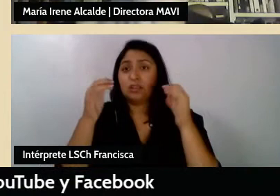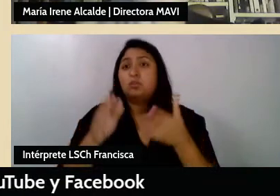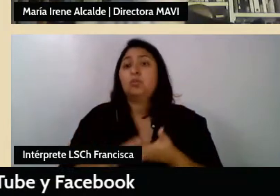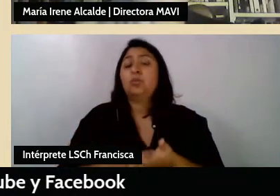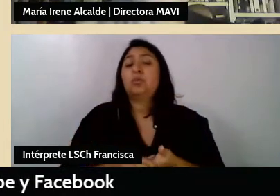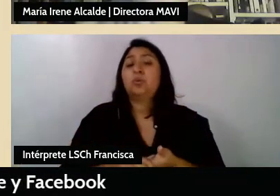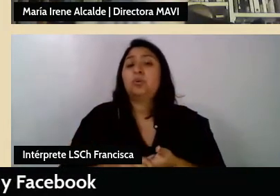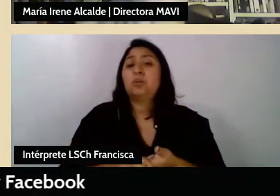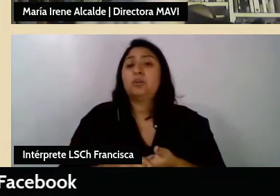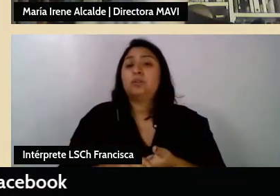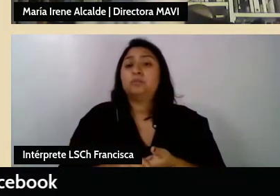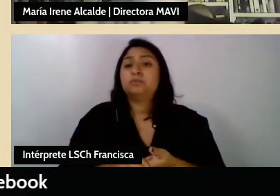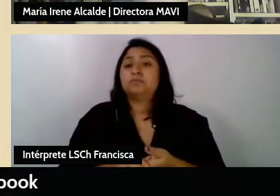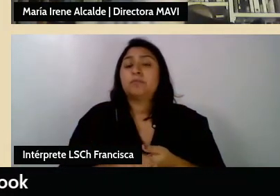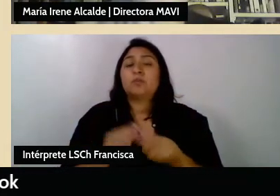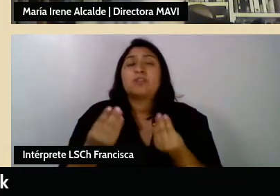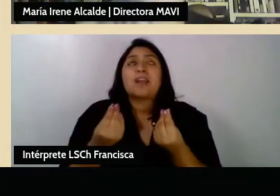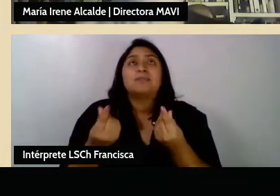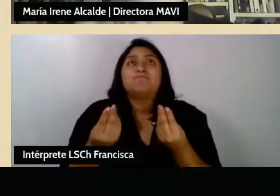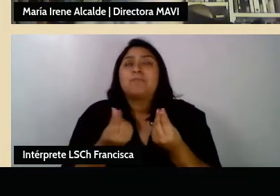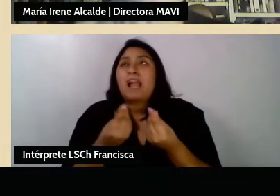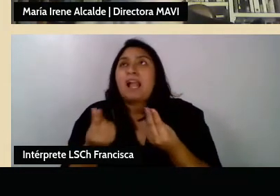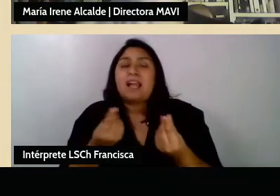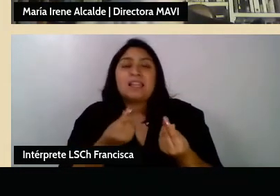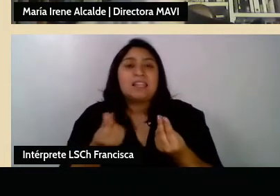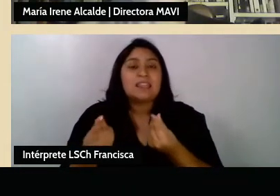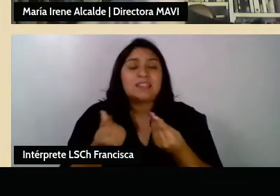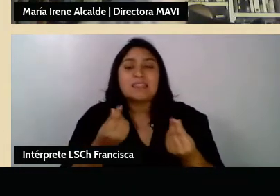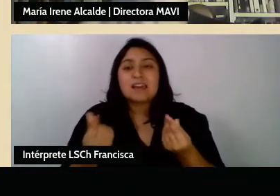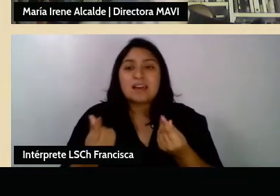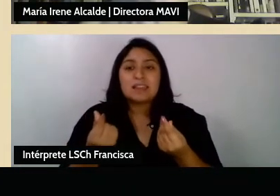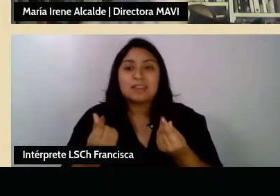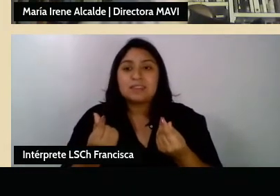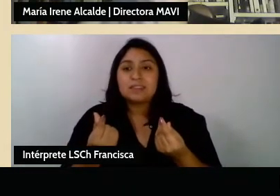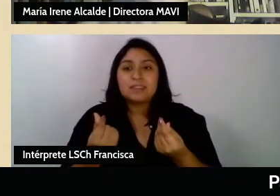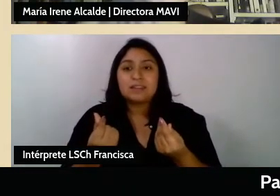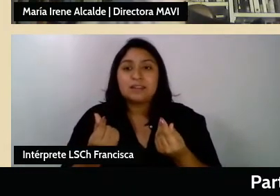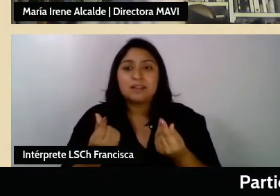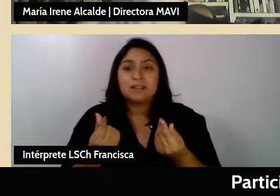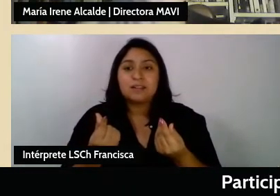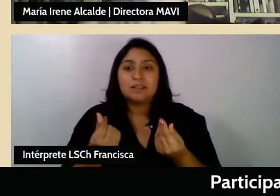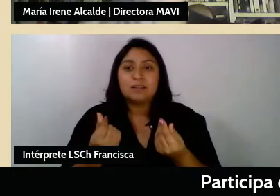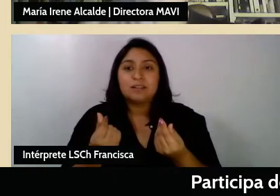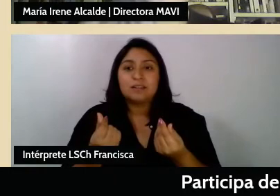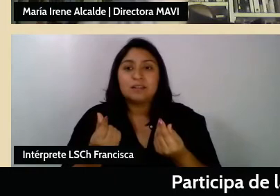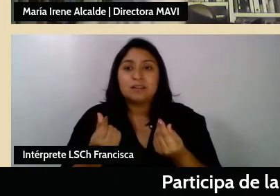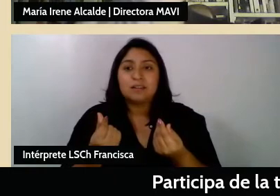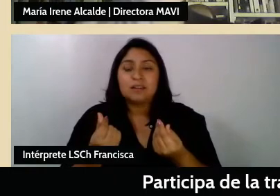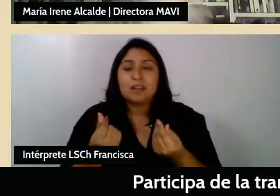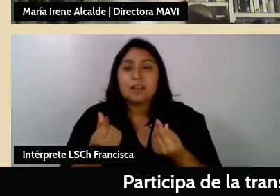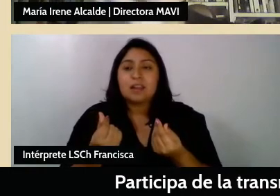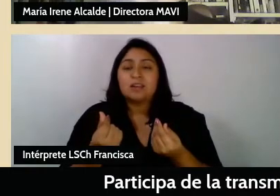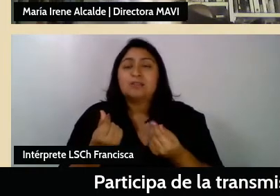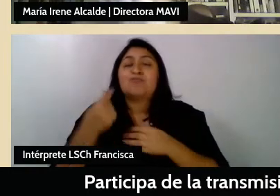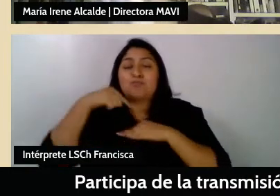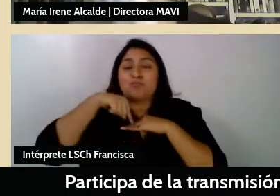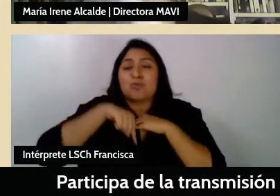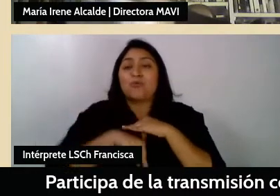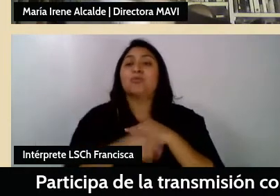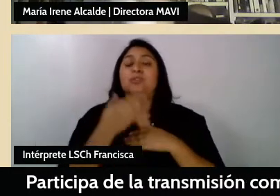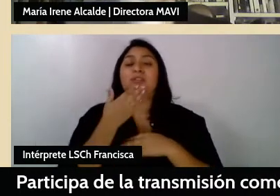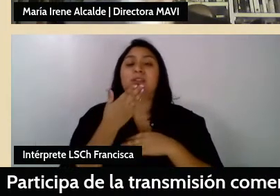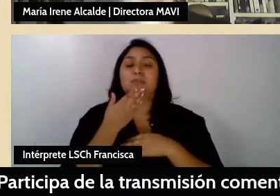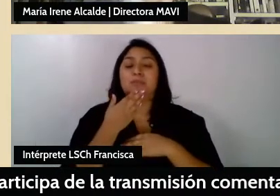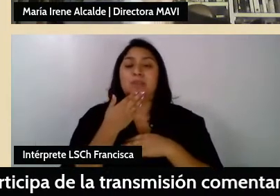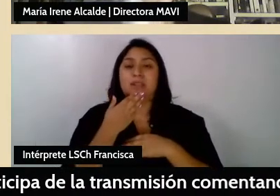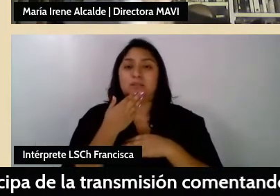con una calidad como, digamos, muy profunda también, más allá como de los